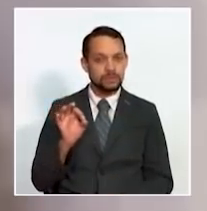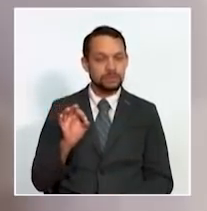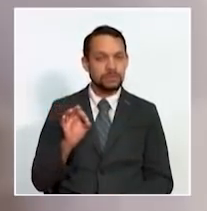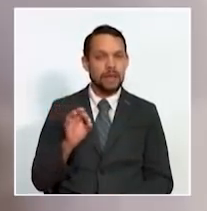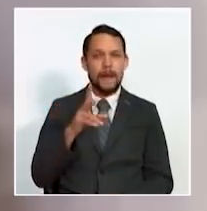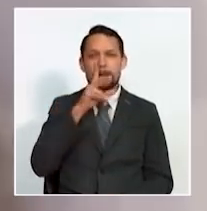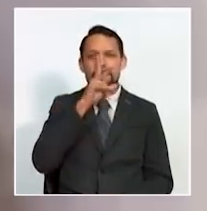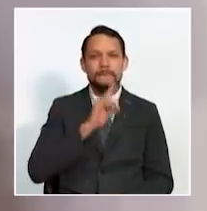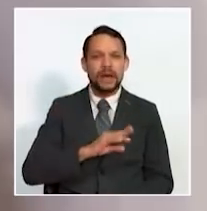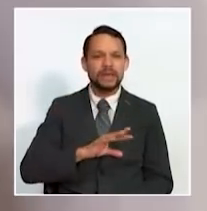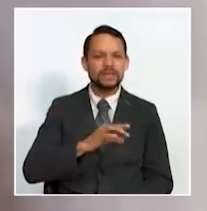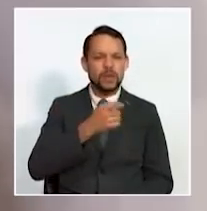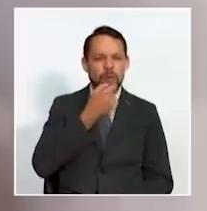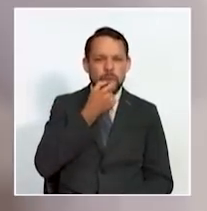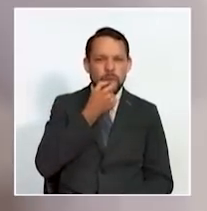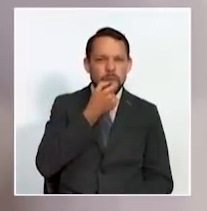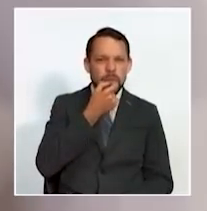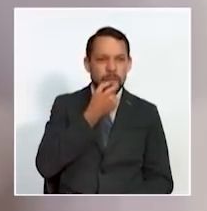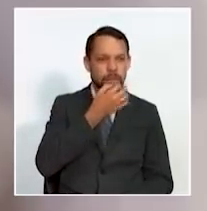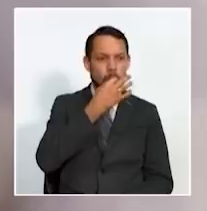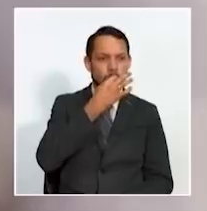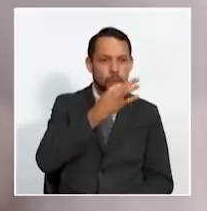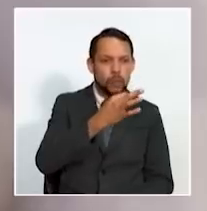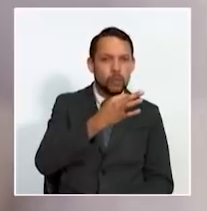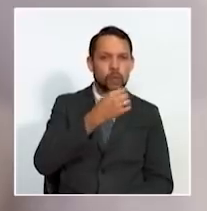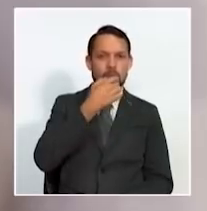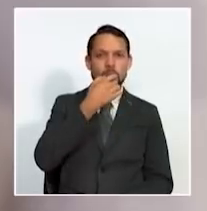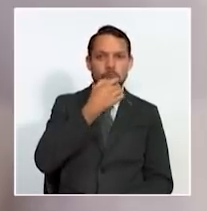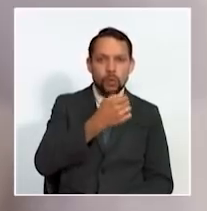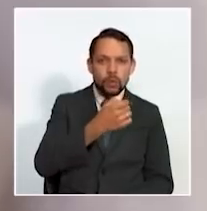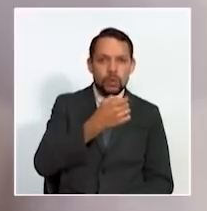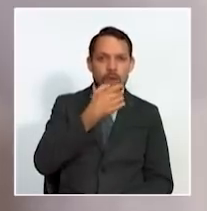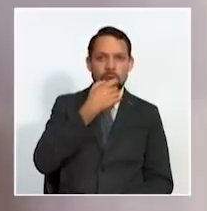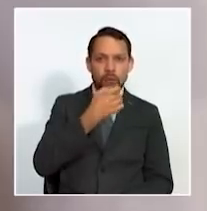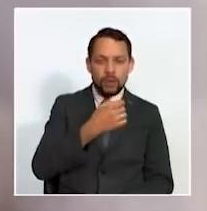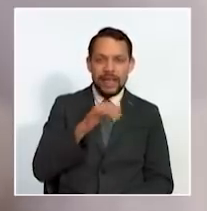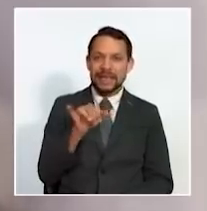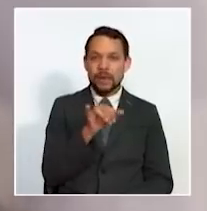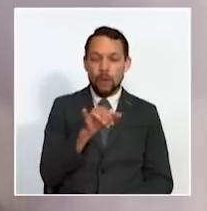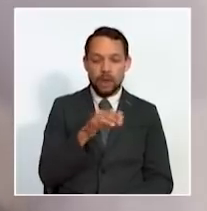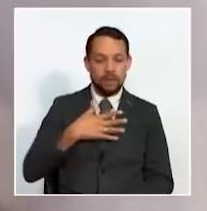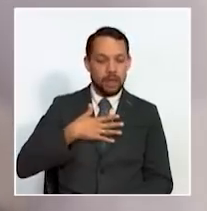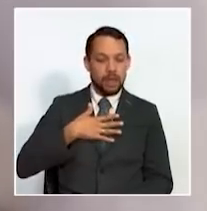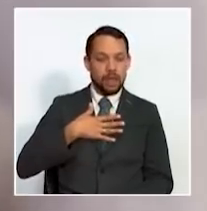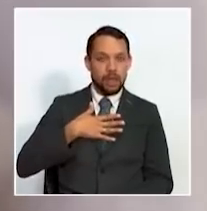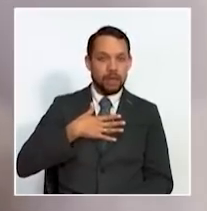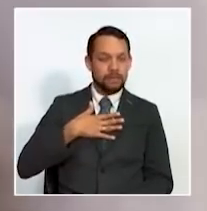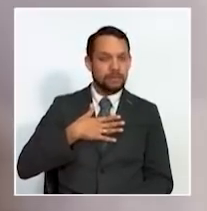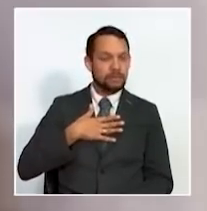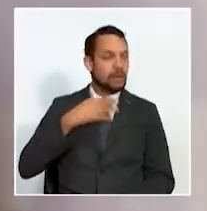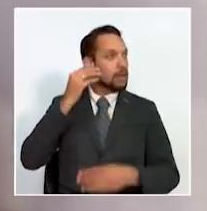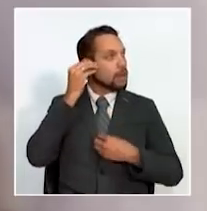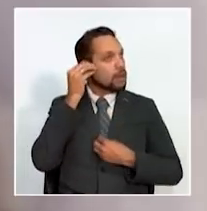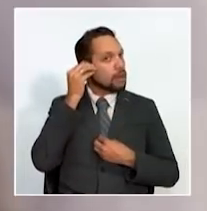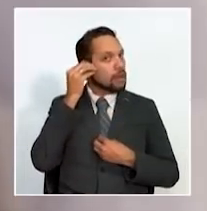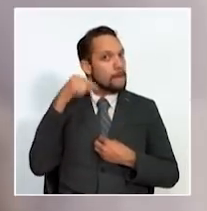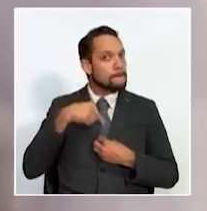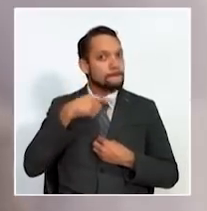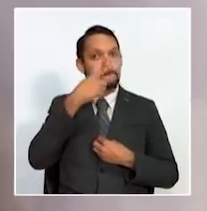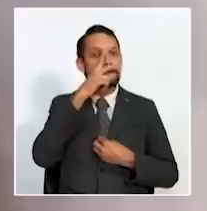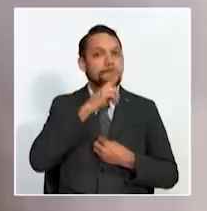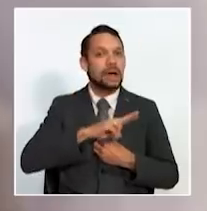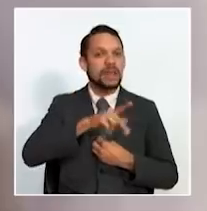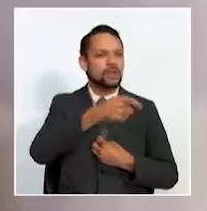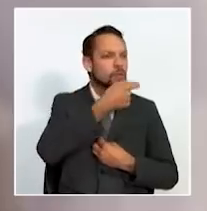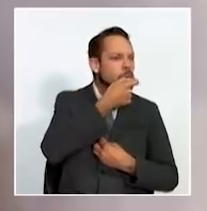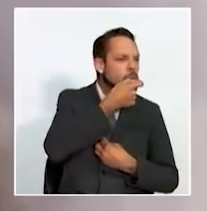pecho. Y aquí es importante, y yo siempre le explico también a los estudiantes de medicina y también a los otros profesionales, que nosotros hacemos una